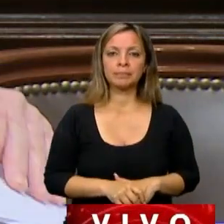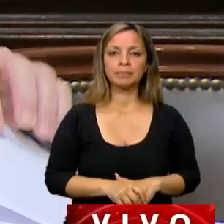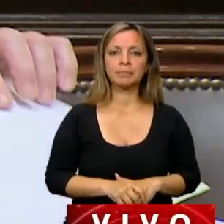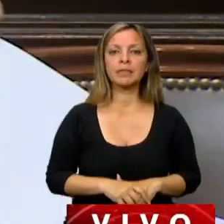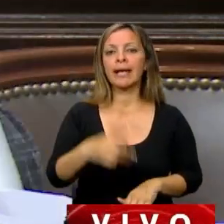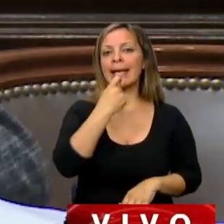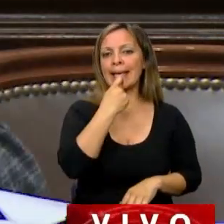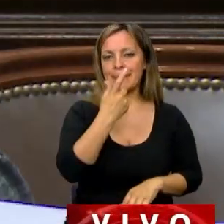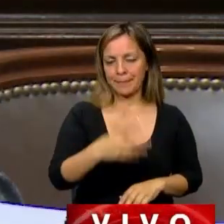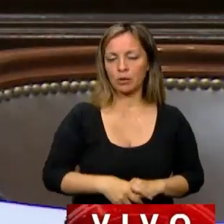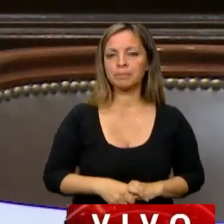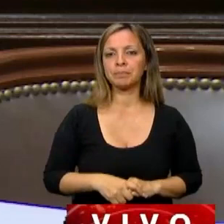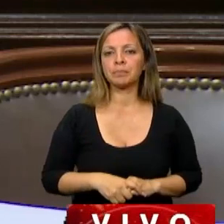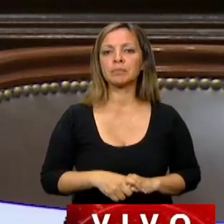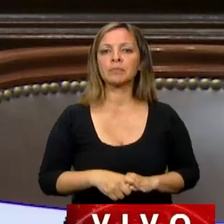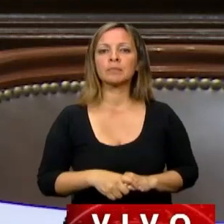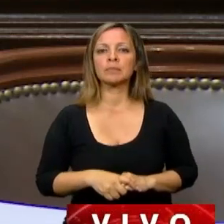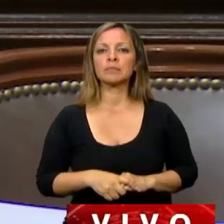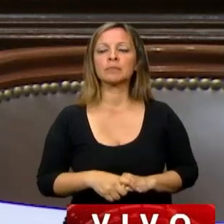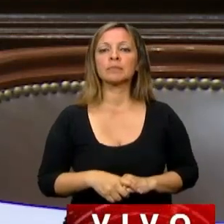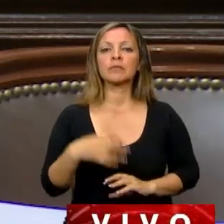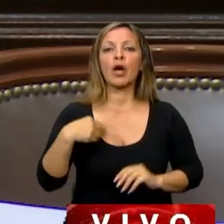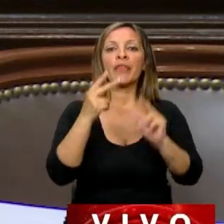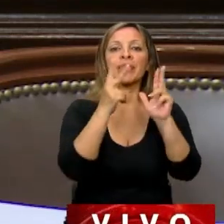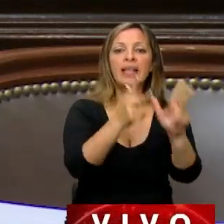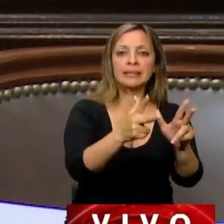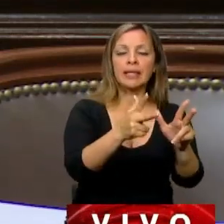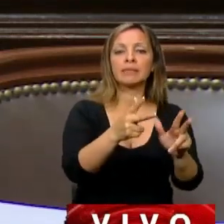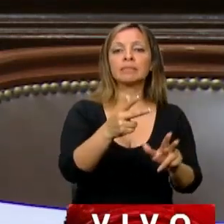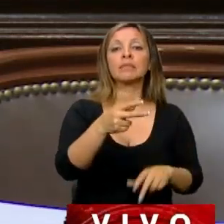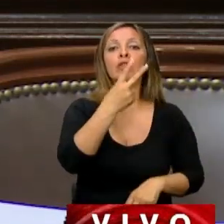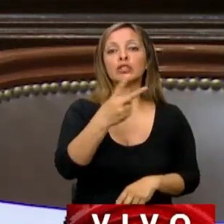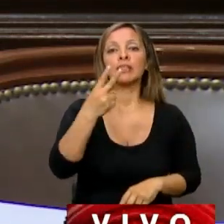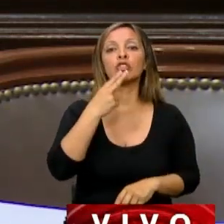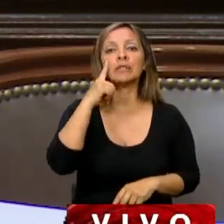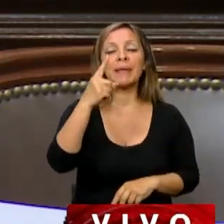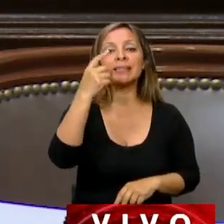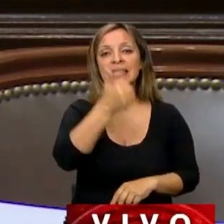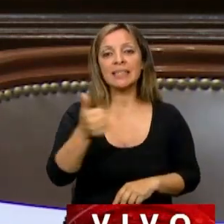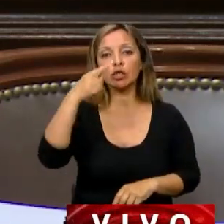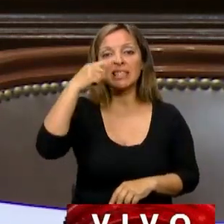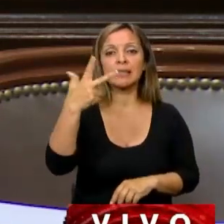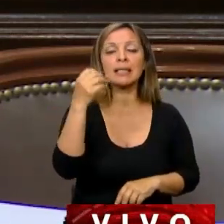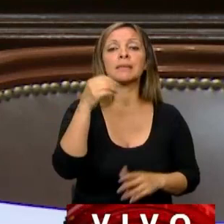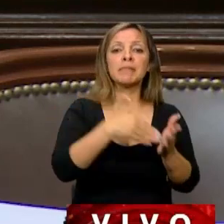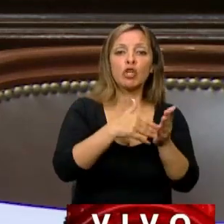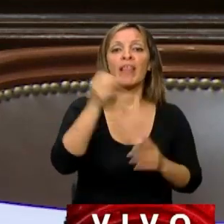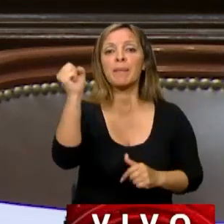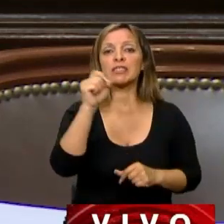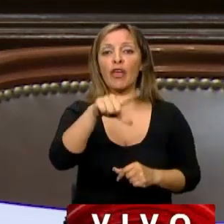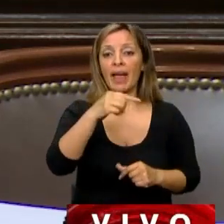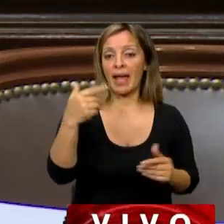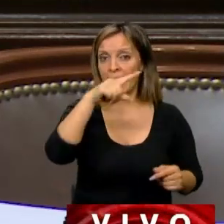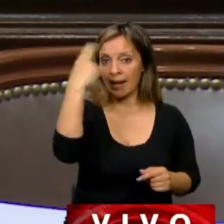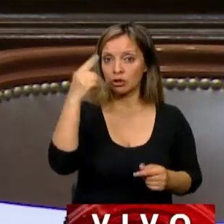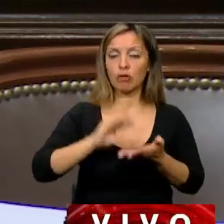Por ejemplo, decirle que de los 11.273 millones de pesos que va distribuyendo la Nación